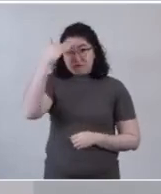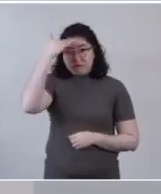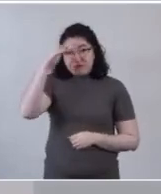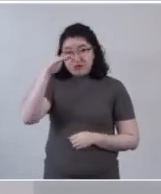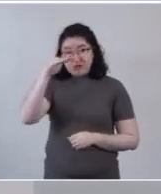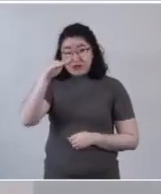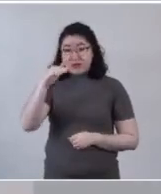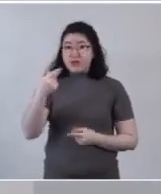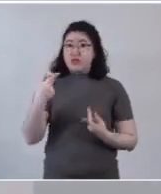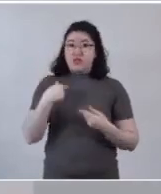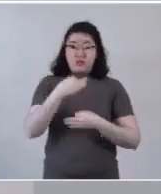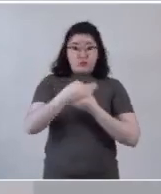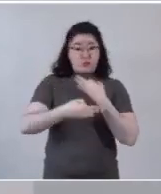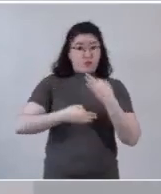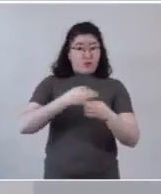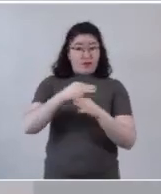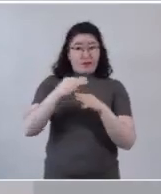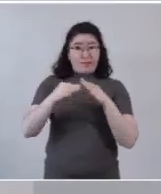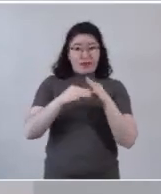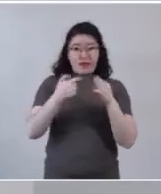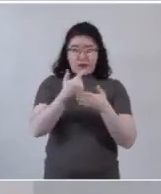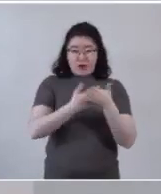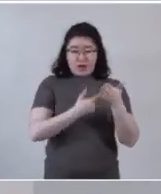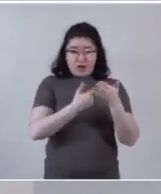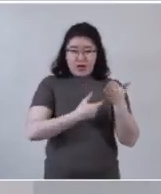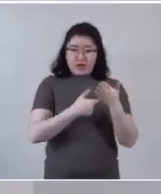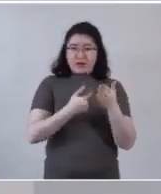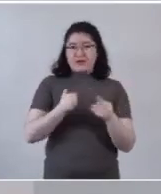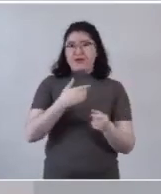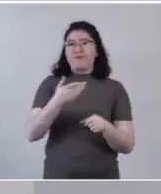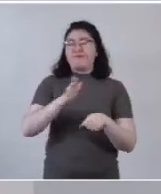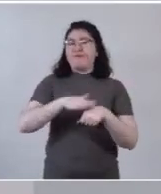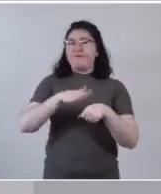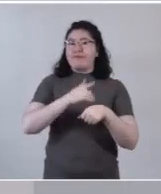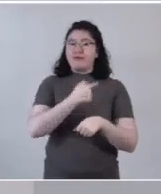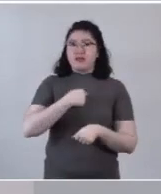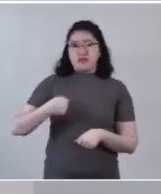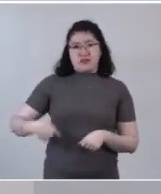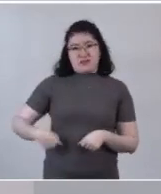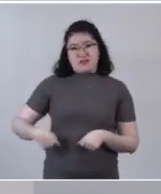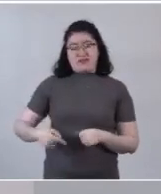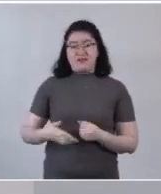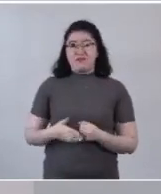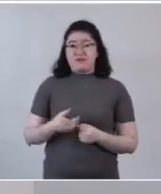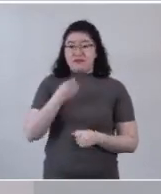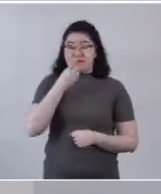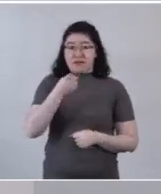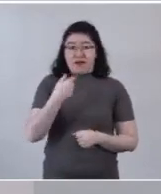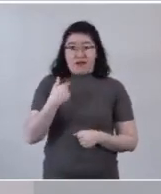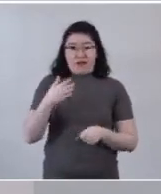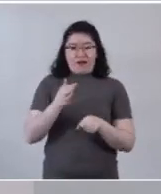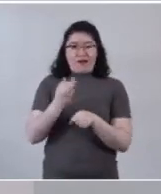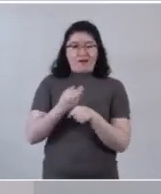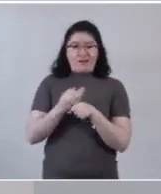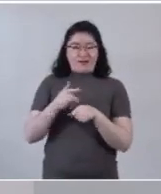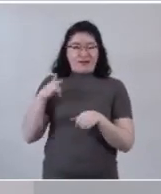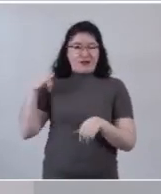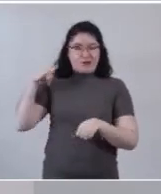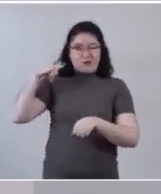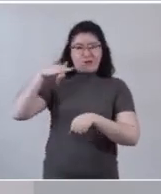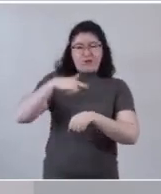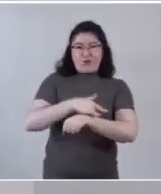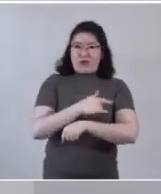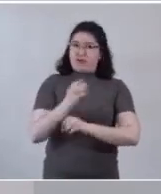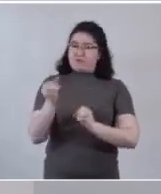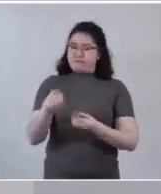de todos los suministros que han llegado, particularmente de China. Han llegado varios aviones, ahora que no lo pueda platicar. De